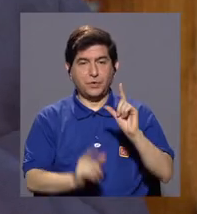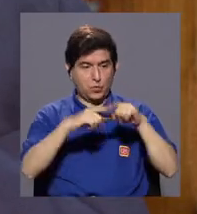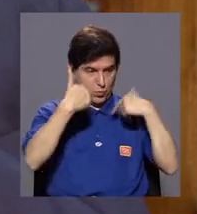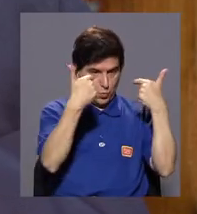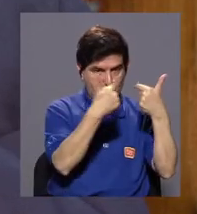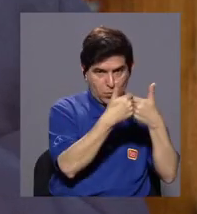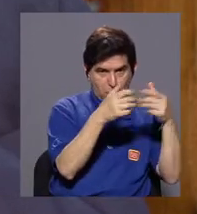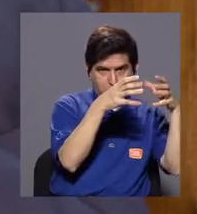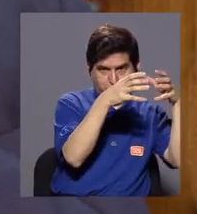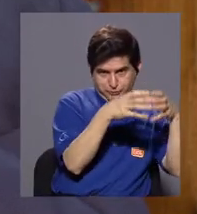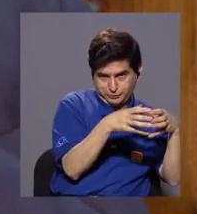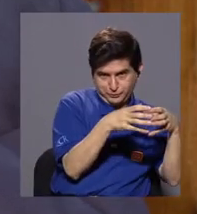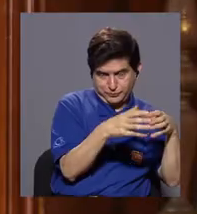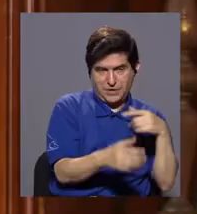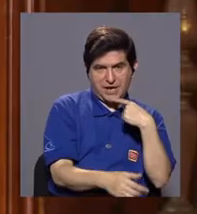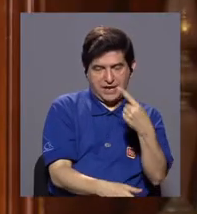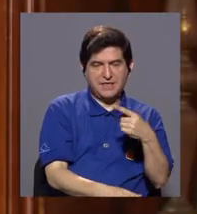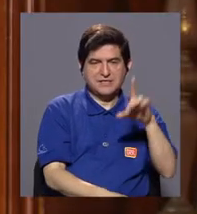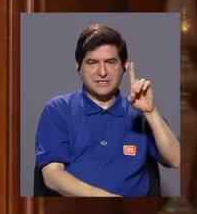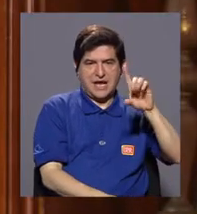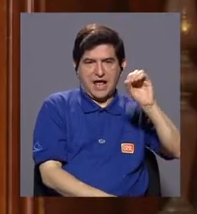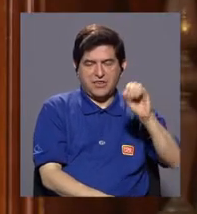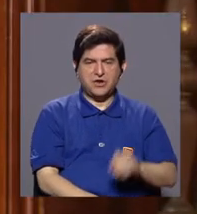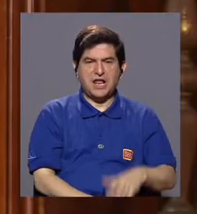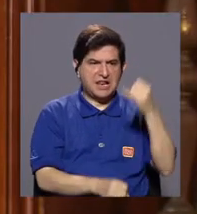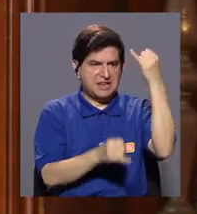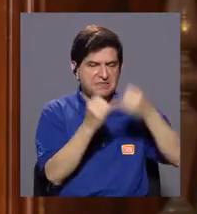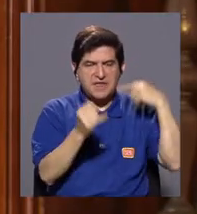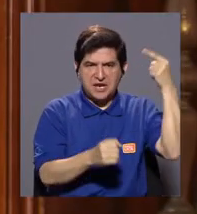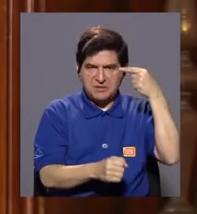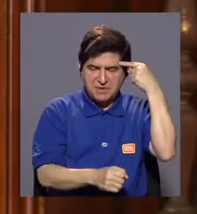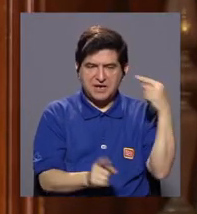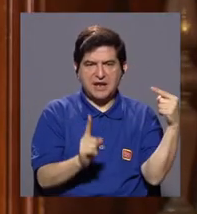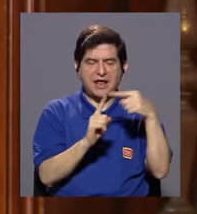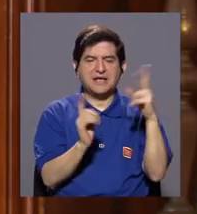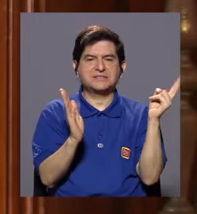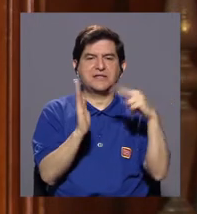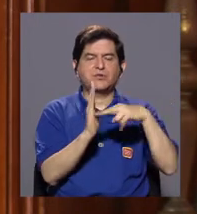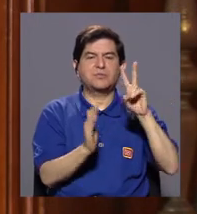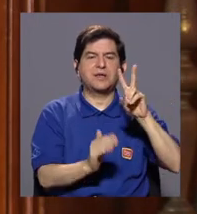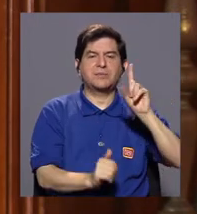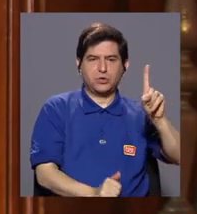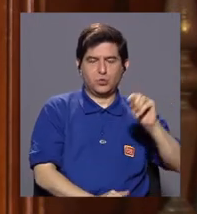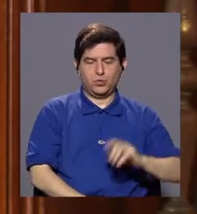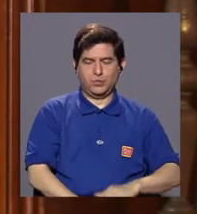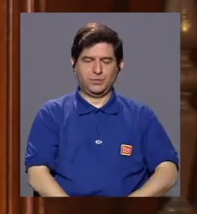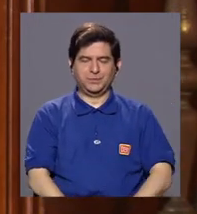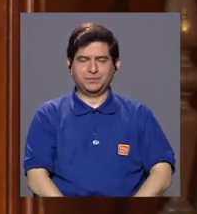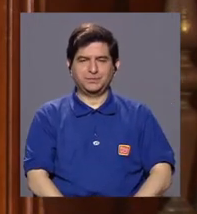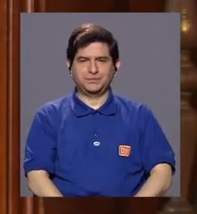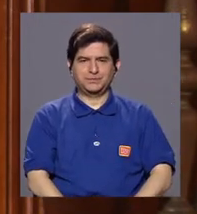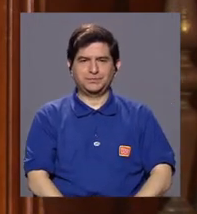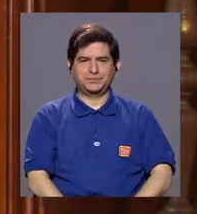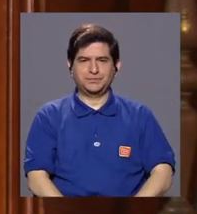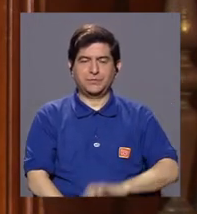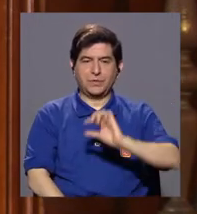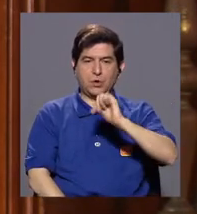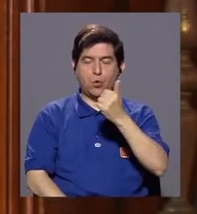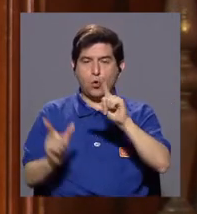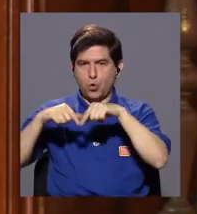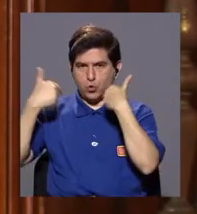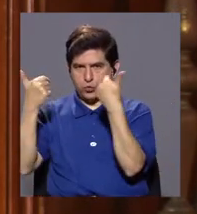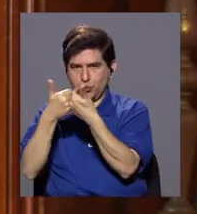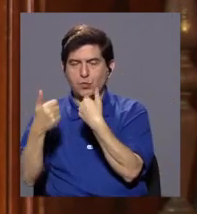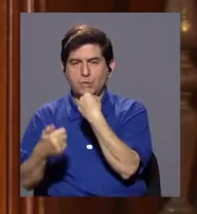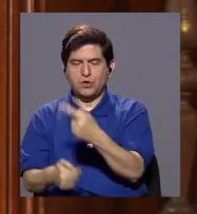Unos, los que le dicen a Ortega que tiene que terminar su mandato hasta el 2021, y